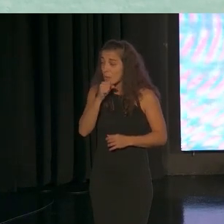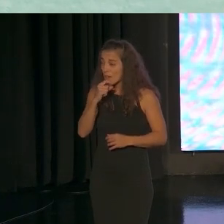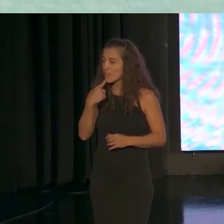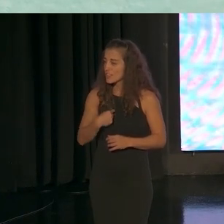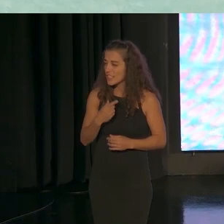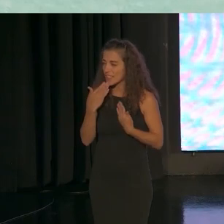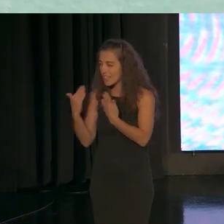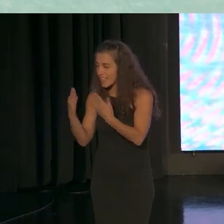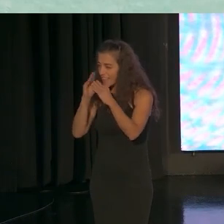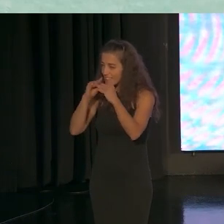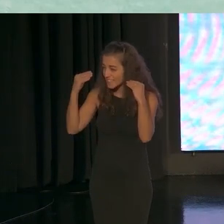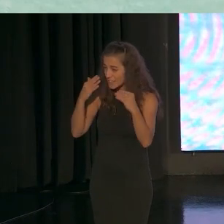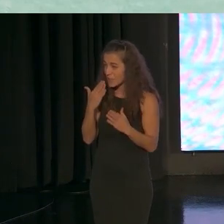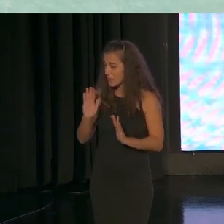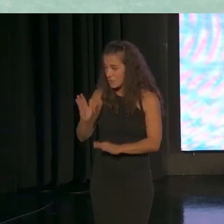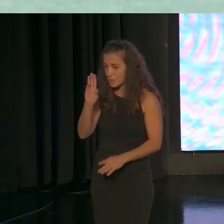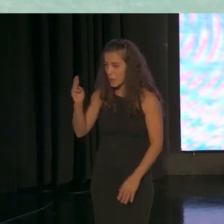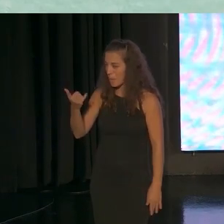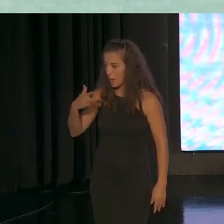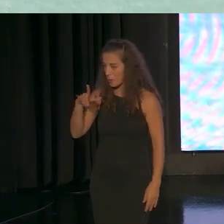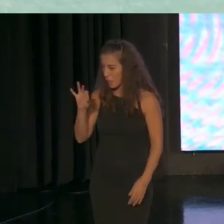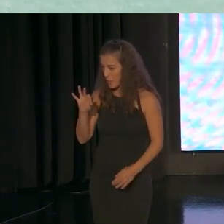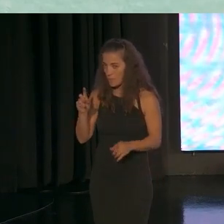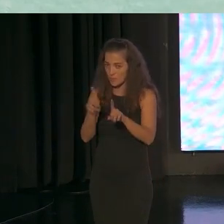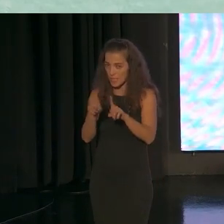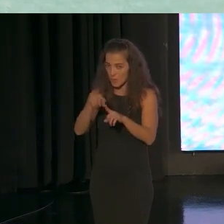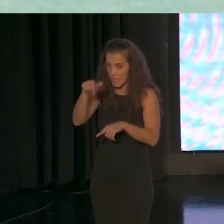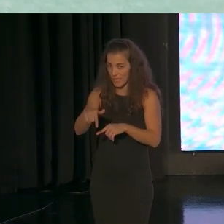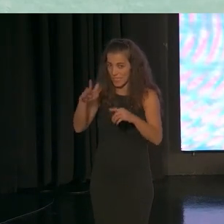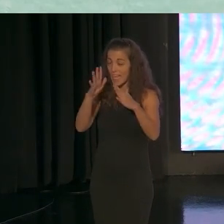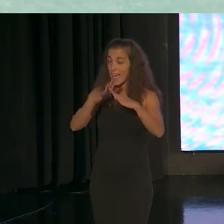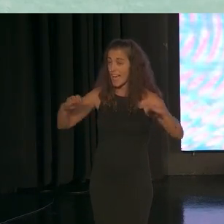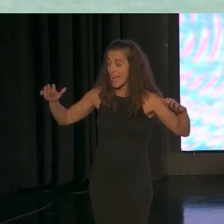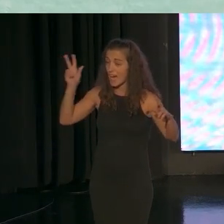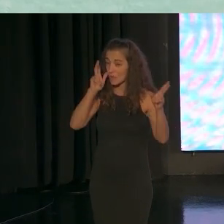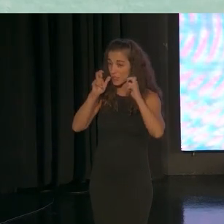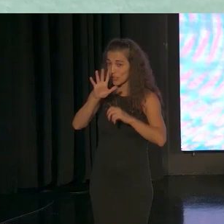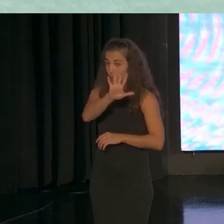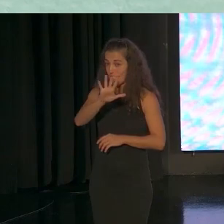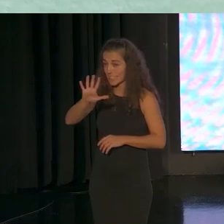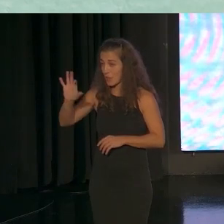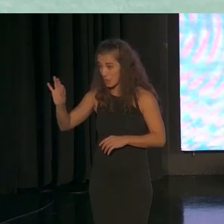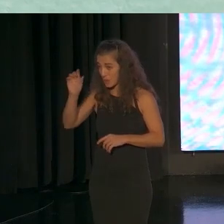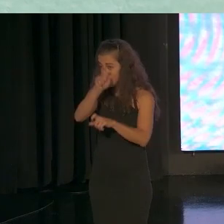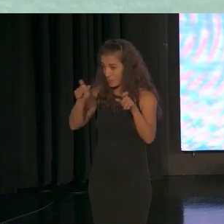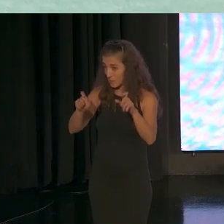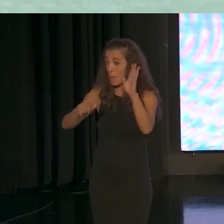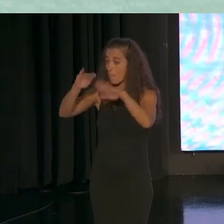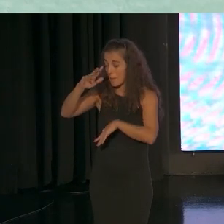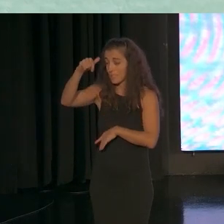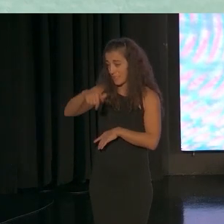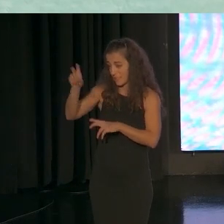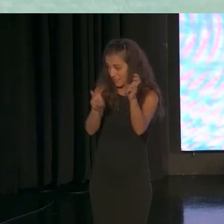sonríen pero Pablo de parte de este bonito auditorio de estas 550 personas y de más personas que no han